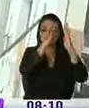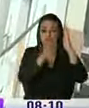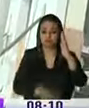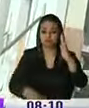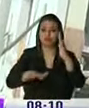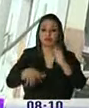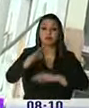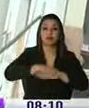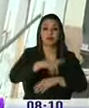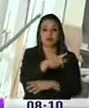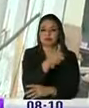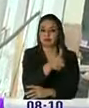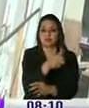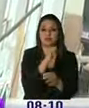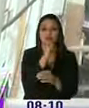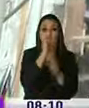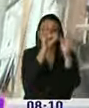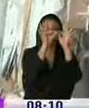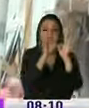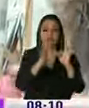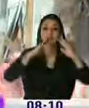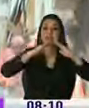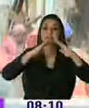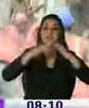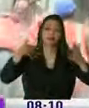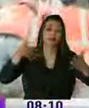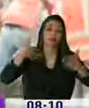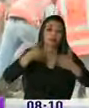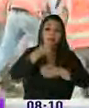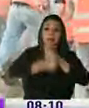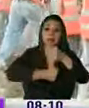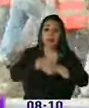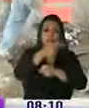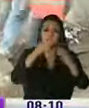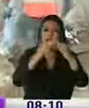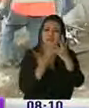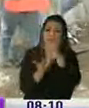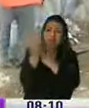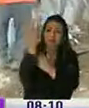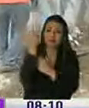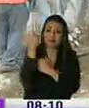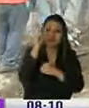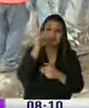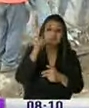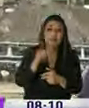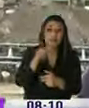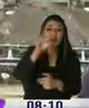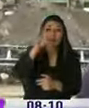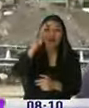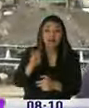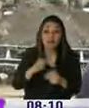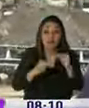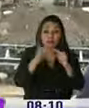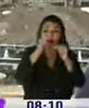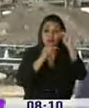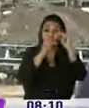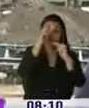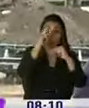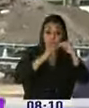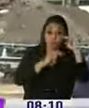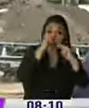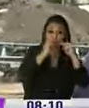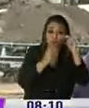estructura fue producto de la falta de mantenimiento del inmueble patrimonial construido en 1920. Es de construcción mixta,